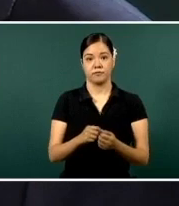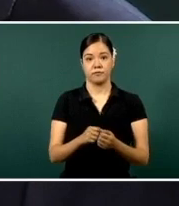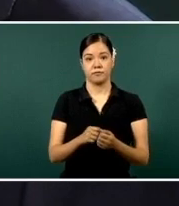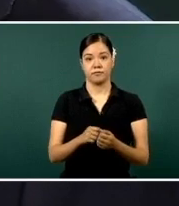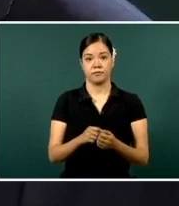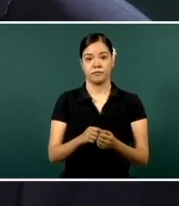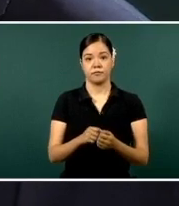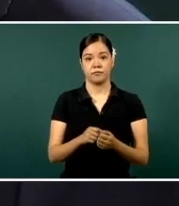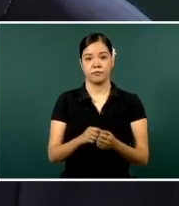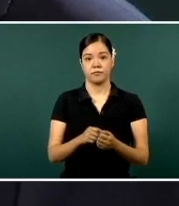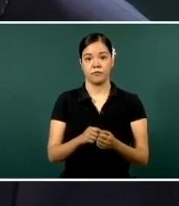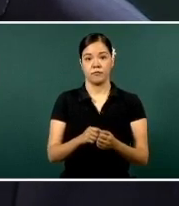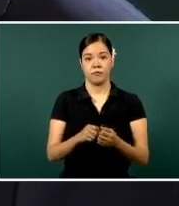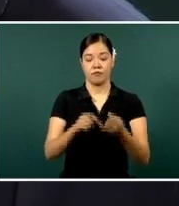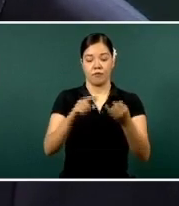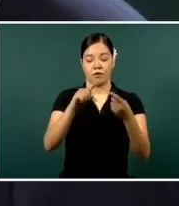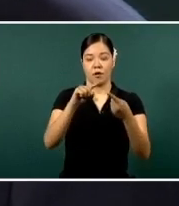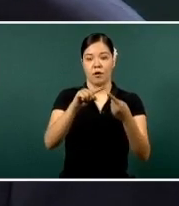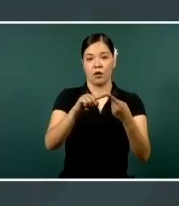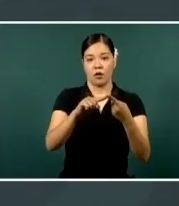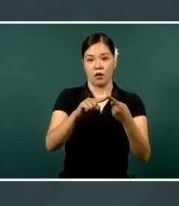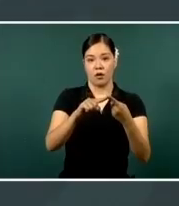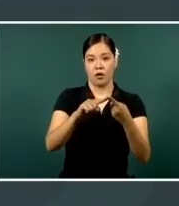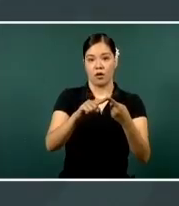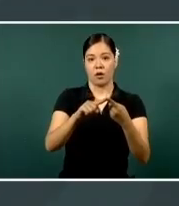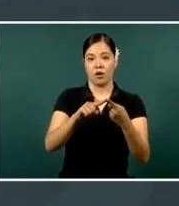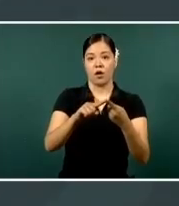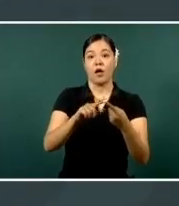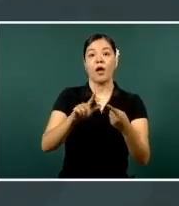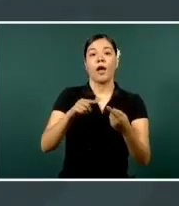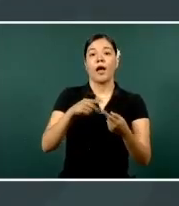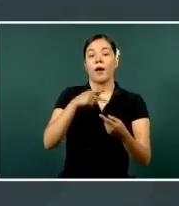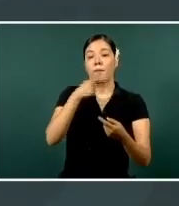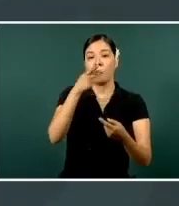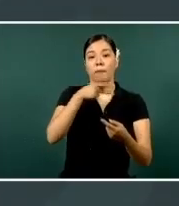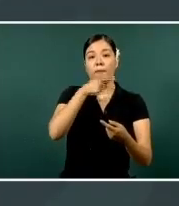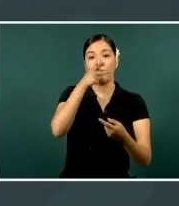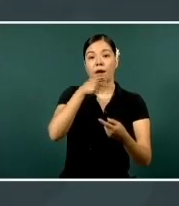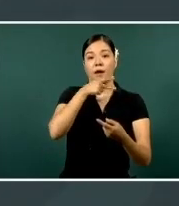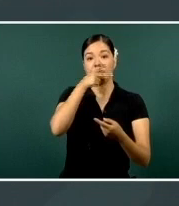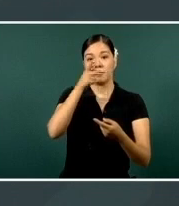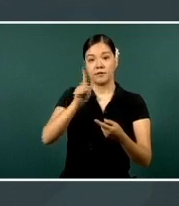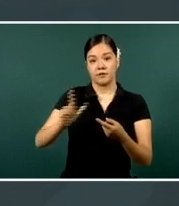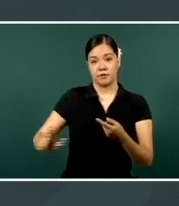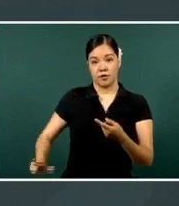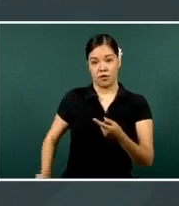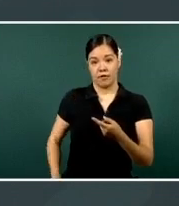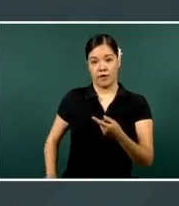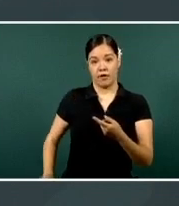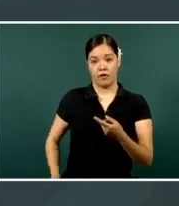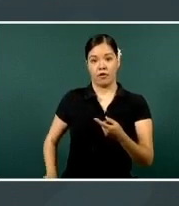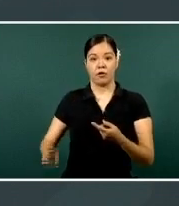una participación del ciudadano gobernador de Durango,